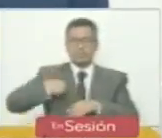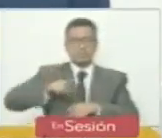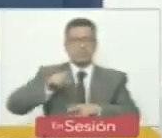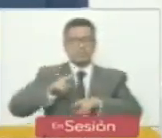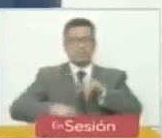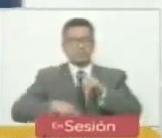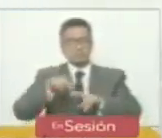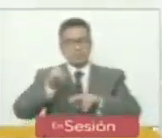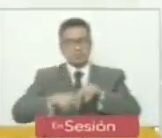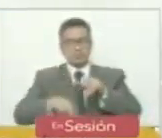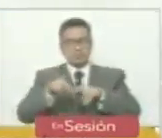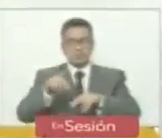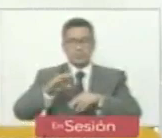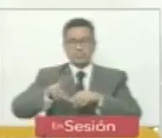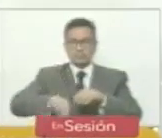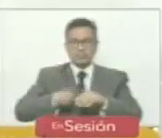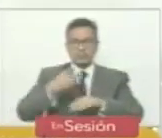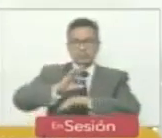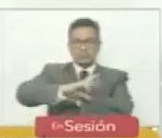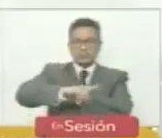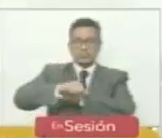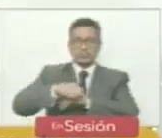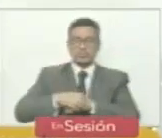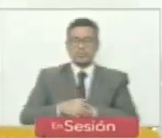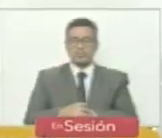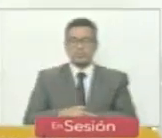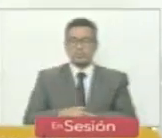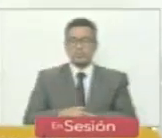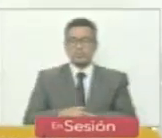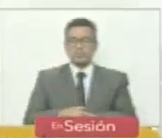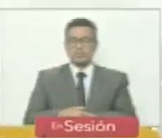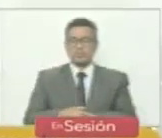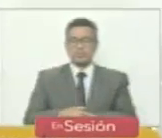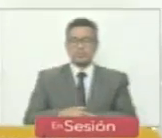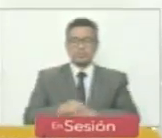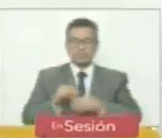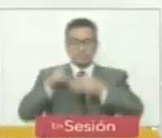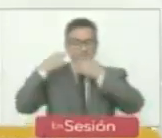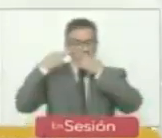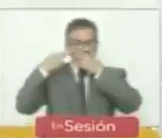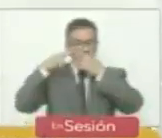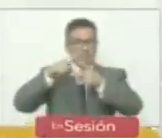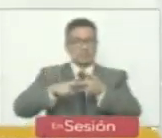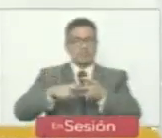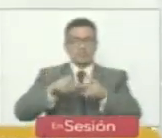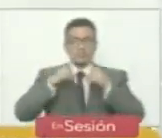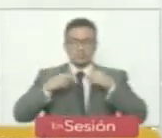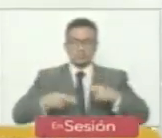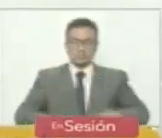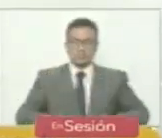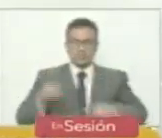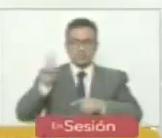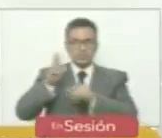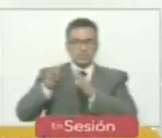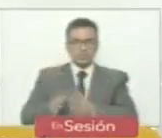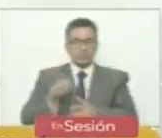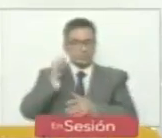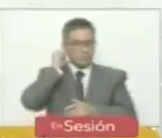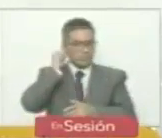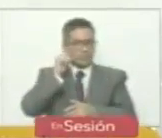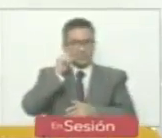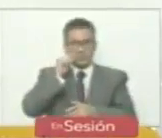la matriz para robarnos, para secuestrar y violar los derechos humanos de venezolanas y